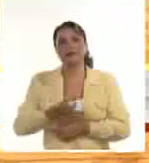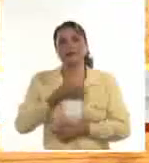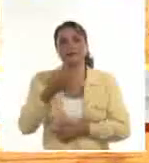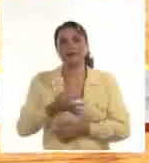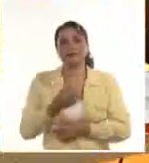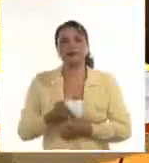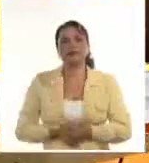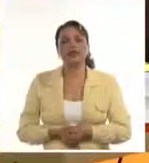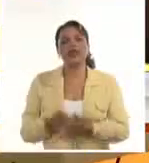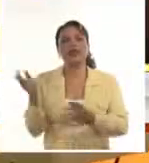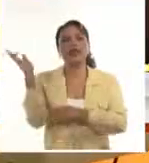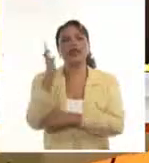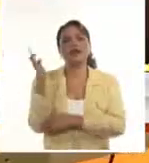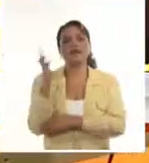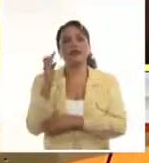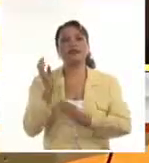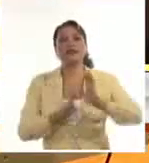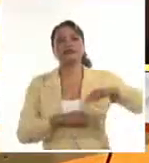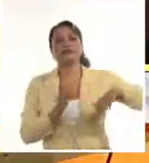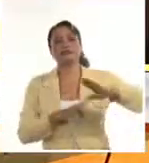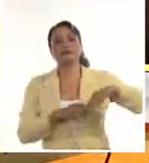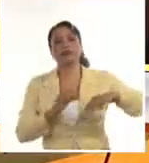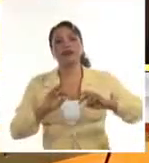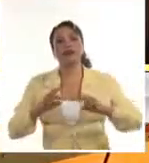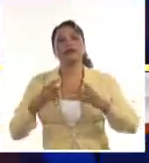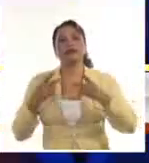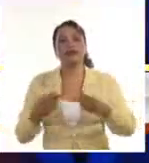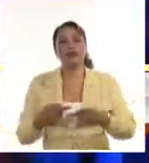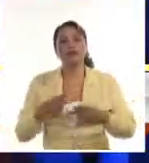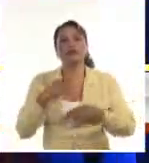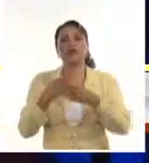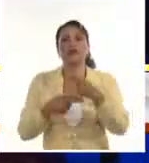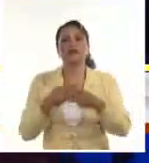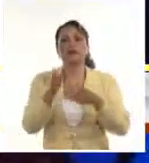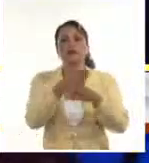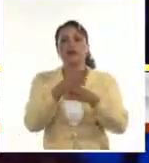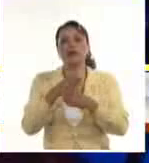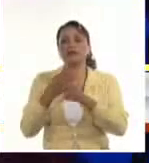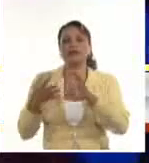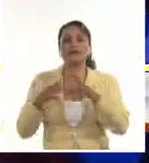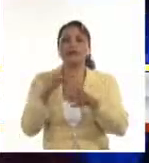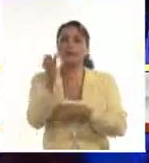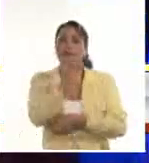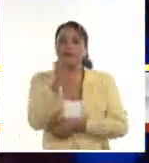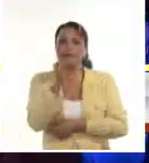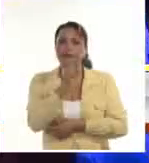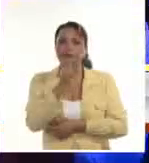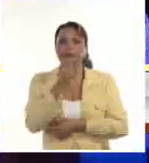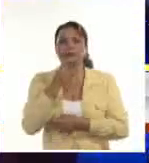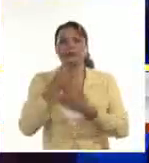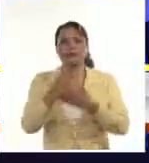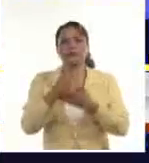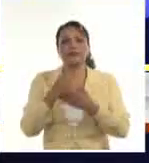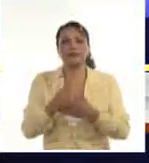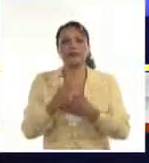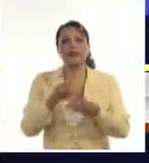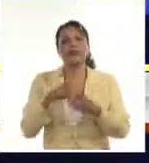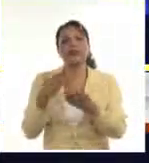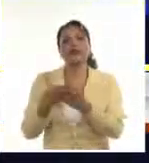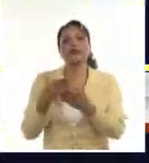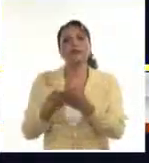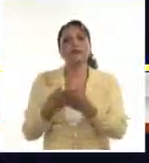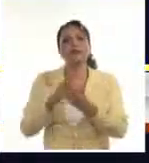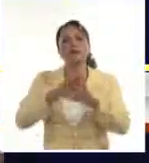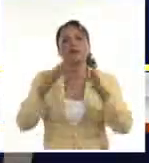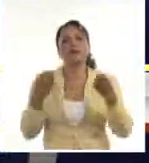Fiesta del Tambor, así que el regreso de su obra se hizo desde otros géneros, provocando la colaboración y poniendo a prueba la